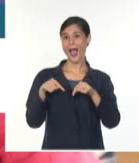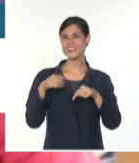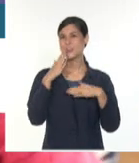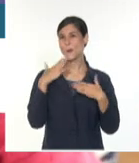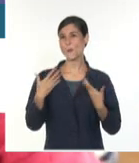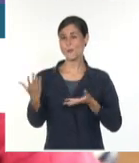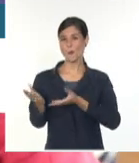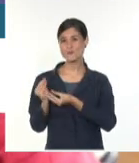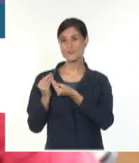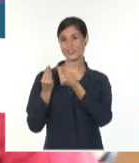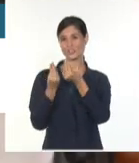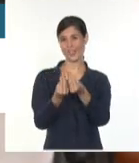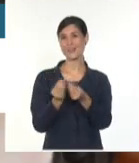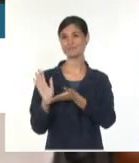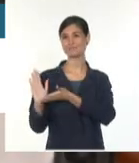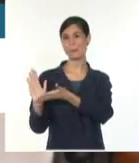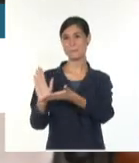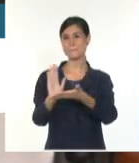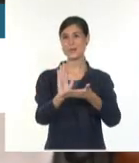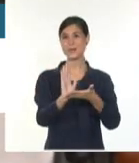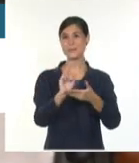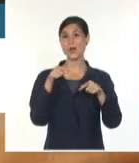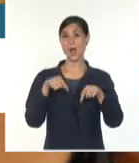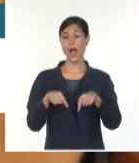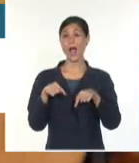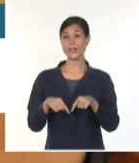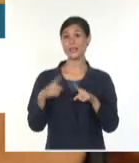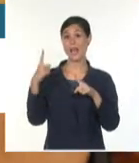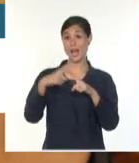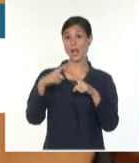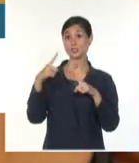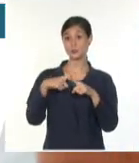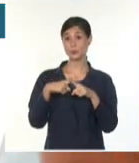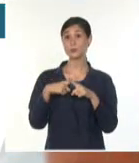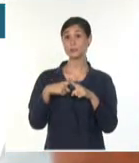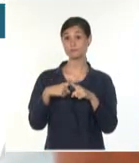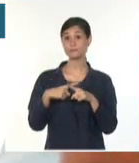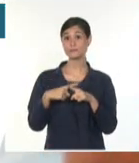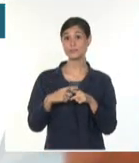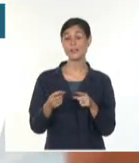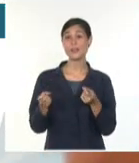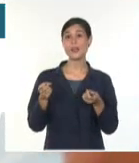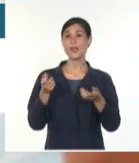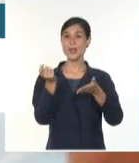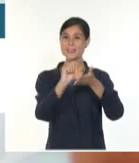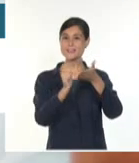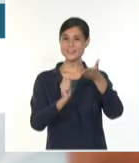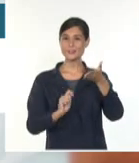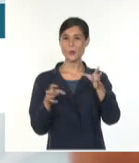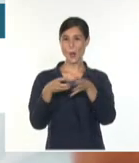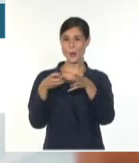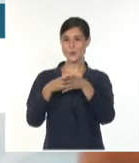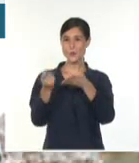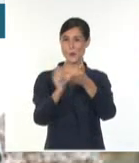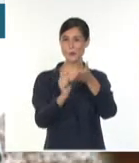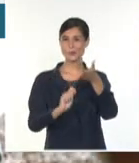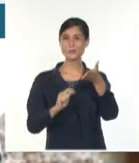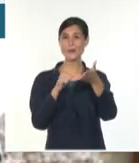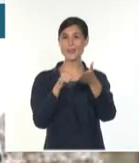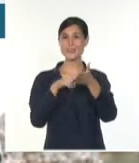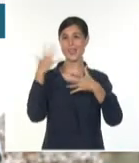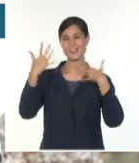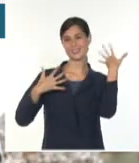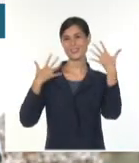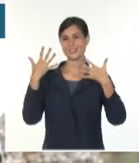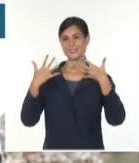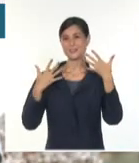del bardo realizados en la sede del comité provincial de la Unión de escritores y artistas de Cuba como parte de las actividades de la